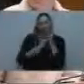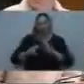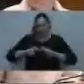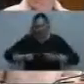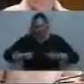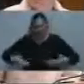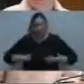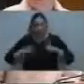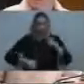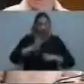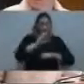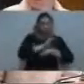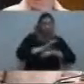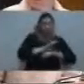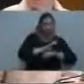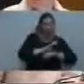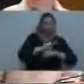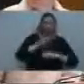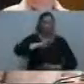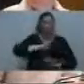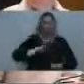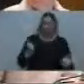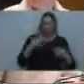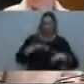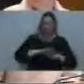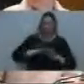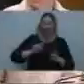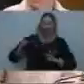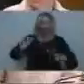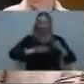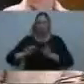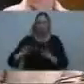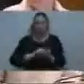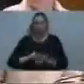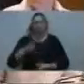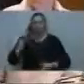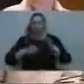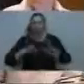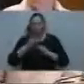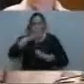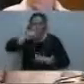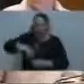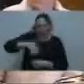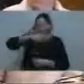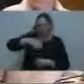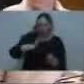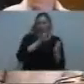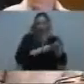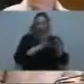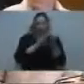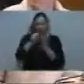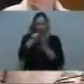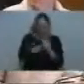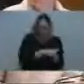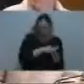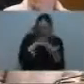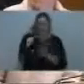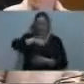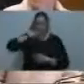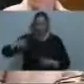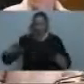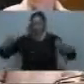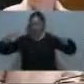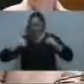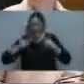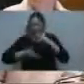absolutamente el problema. Desaparecen objetos personales, denuncias en el juzgado, ordenadores borrados, gente que no puede acceder con sus trabajos arqueológicos, la